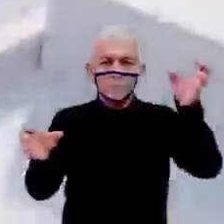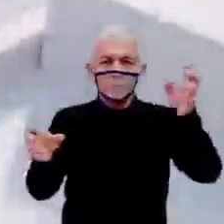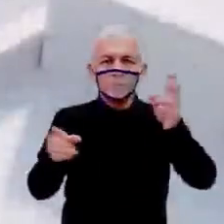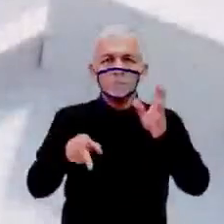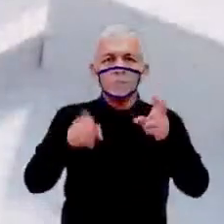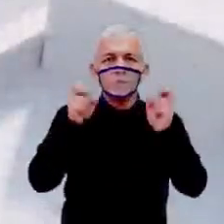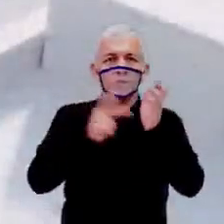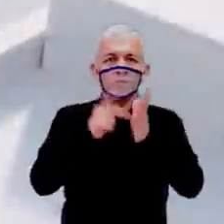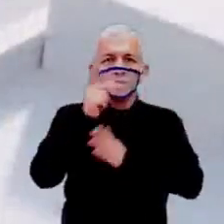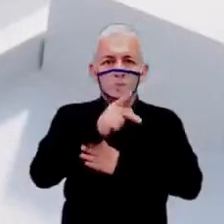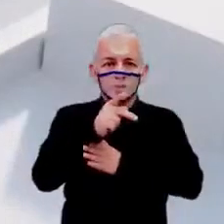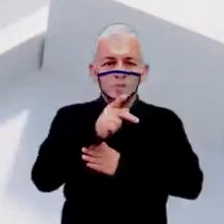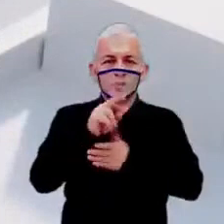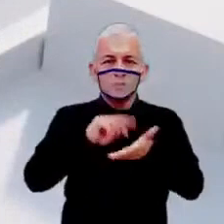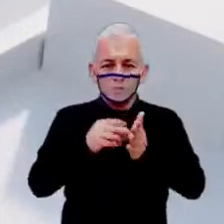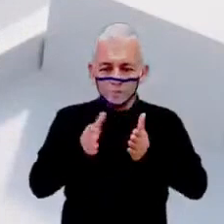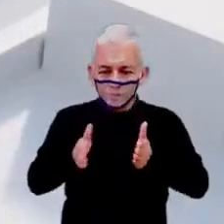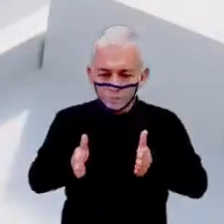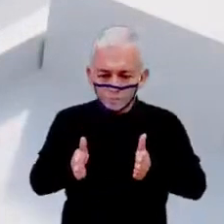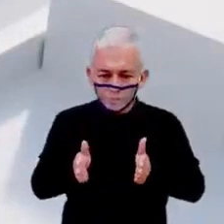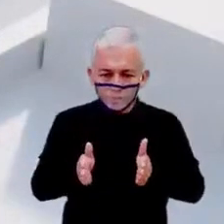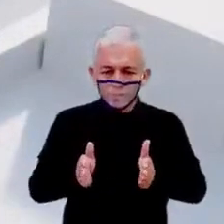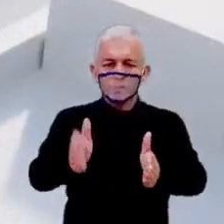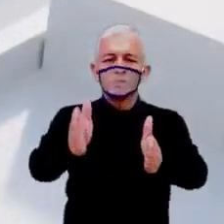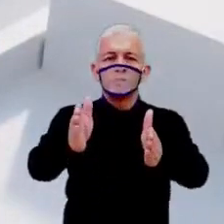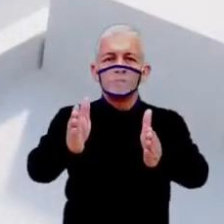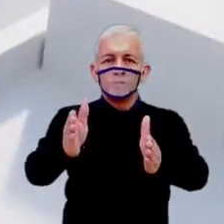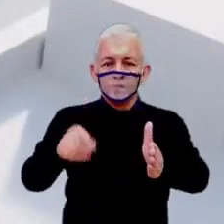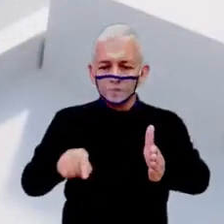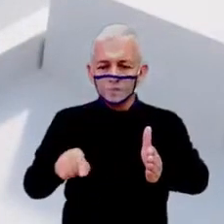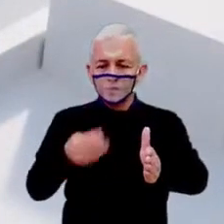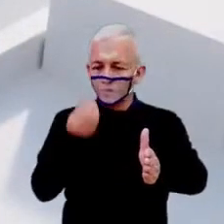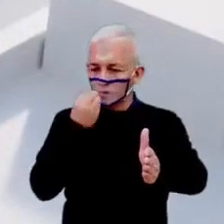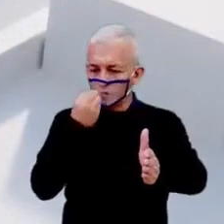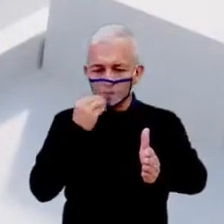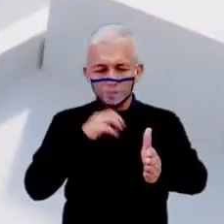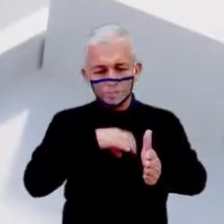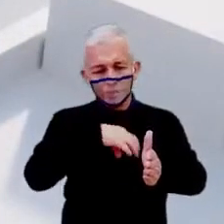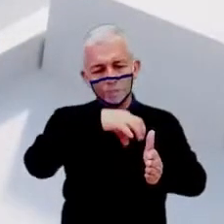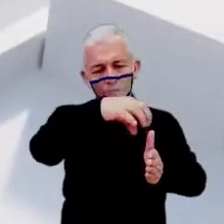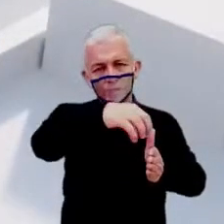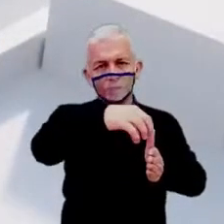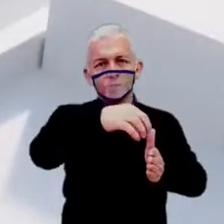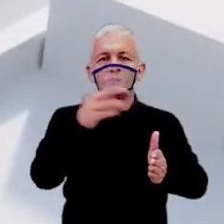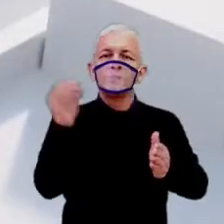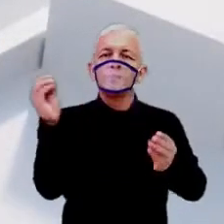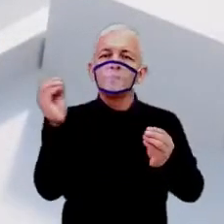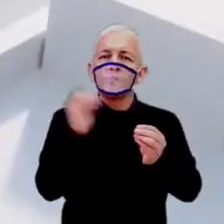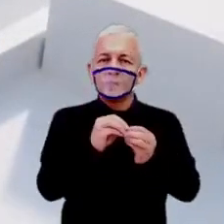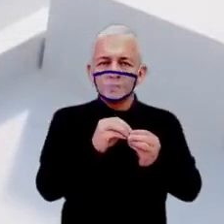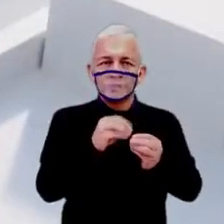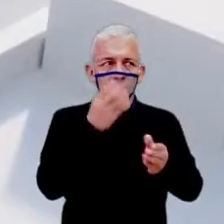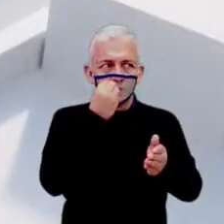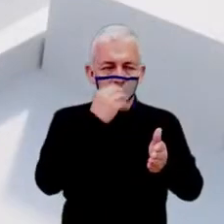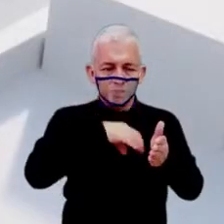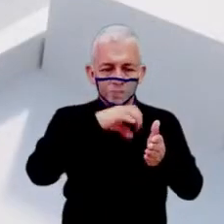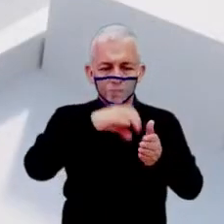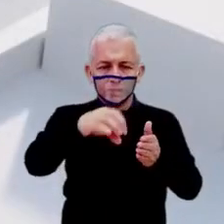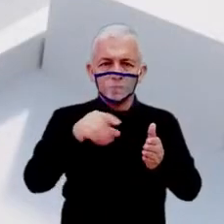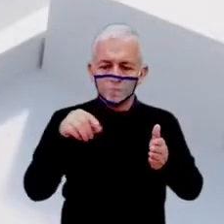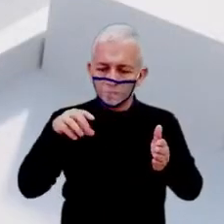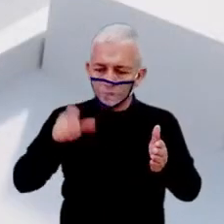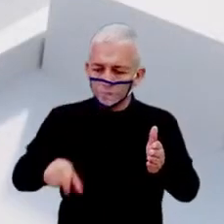proyecto tiene un corredor peatonal que incluirá zonas de comida, incluirá también los